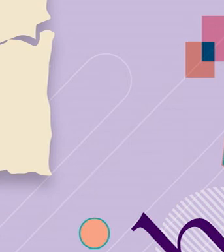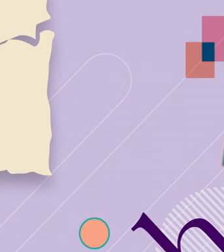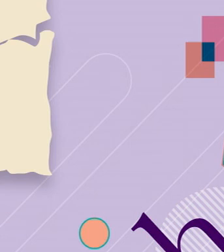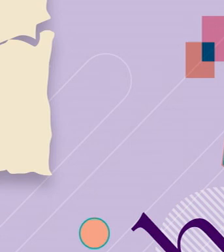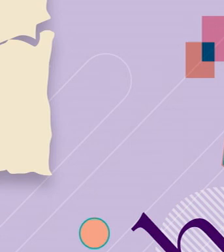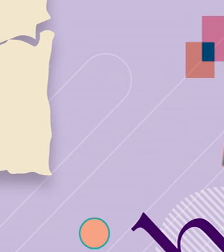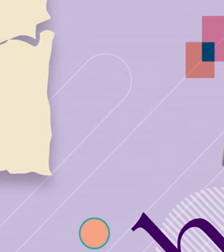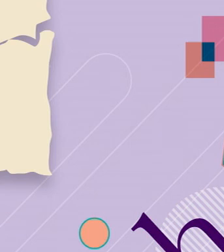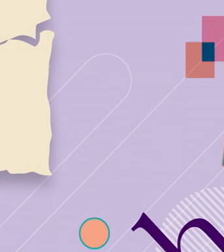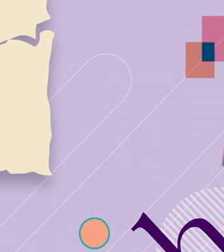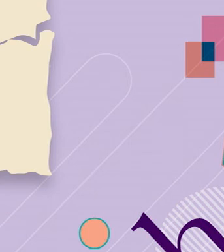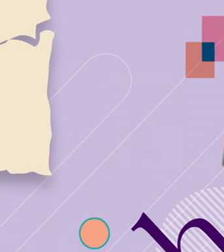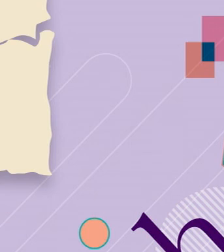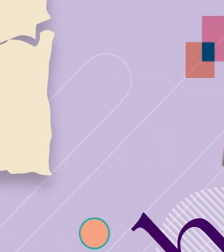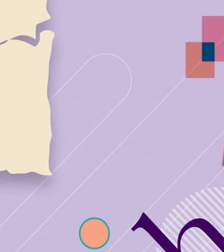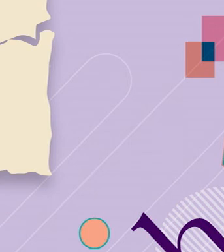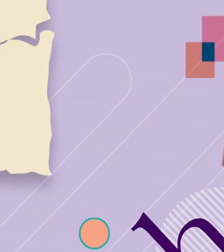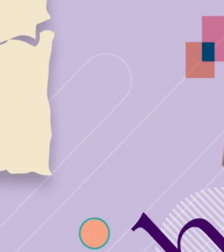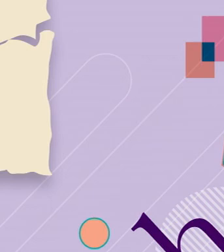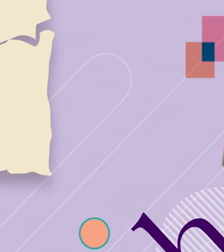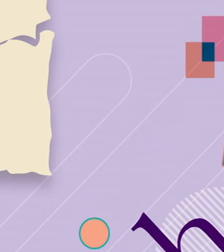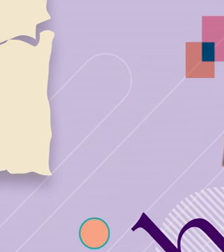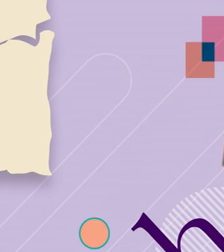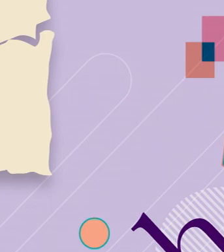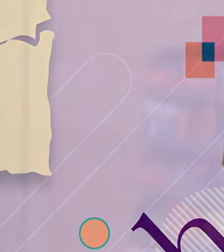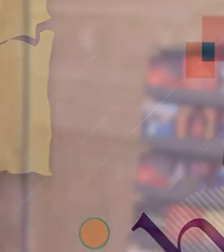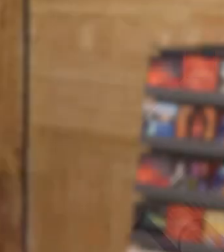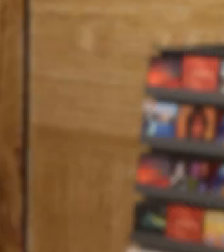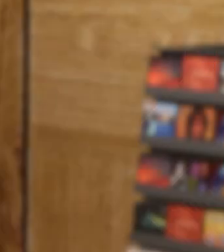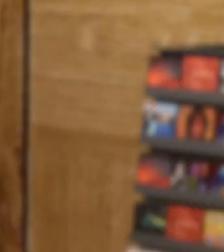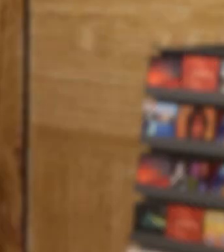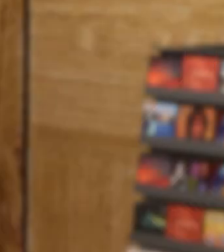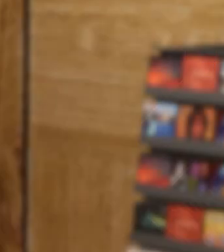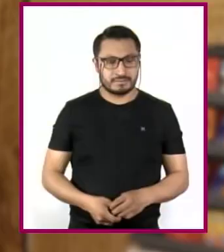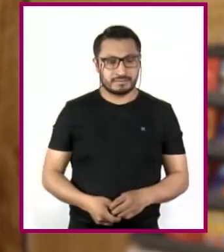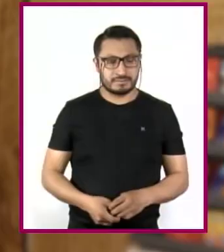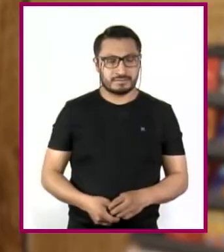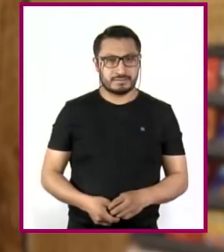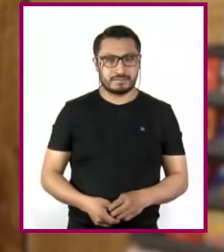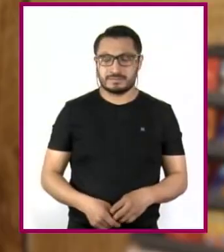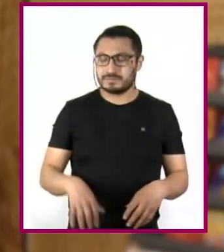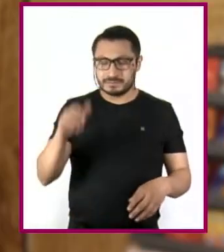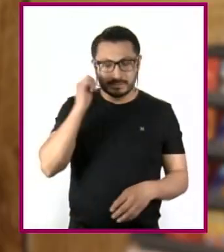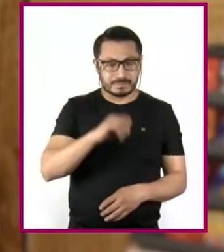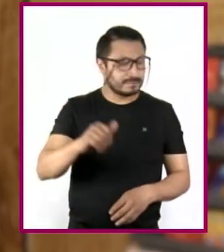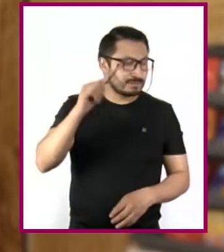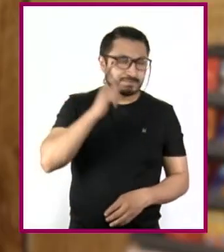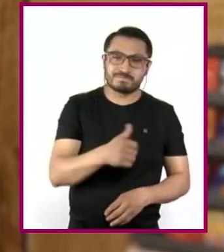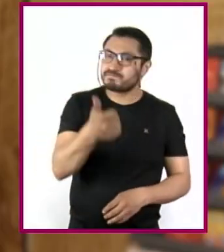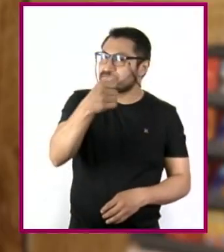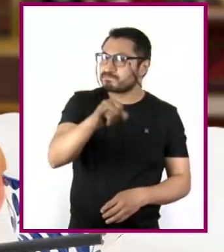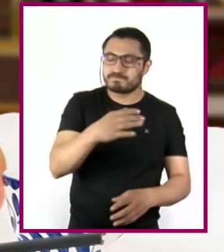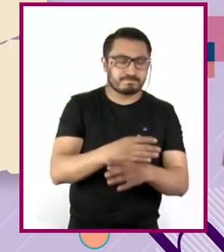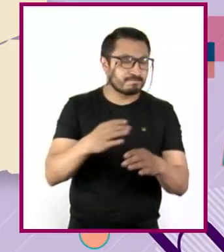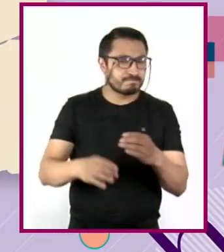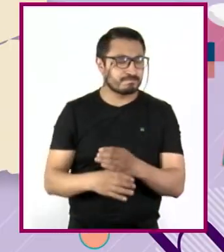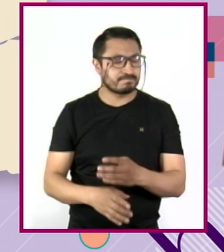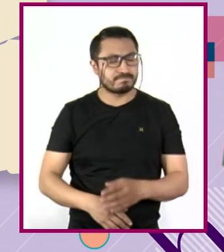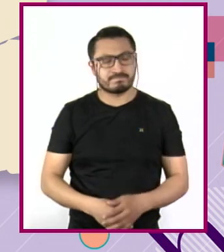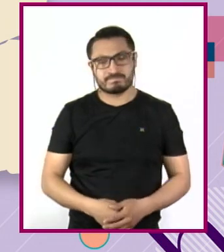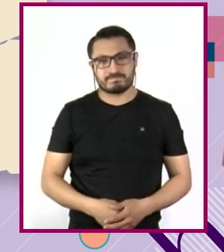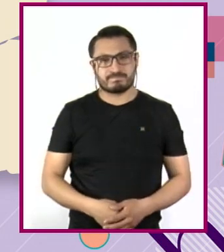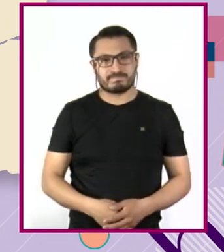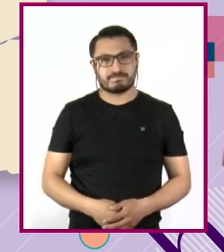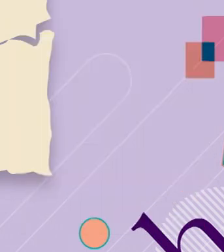destruye, sino que te encuentras en el mismo lugar. ¡Ay! Siempre he hecho a perder las cosas.